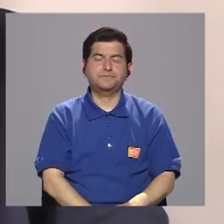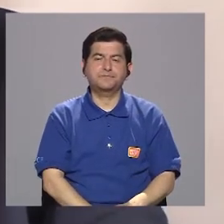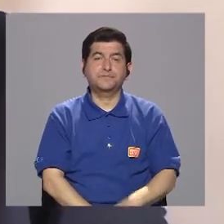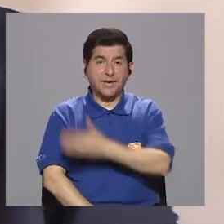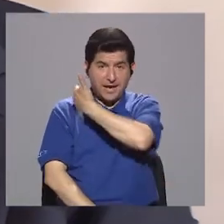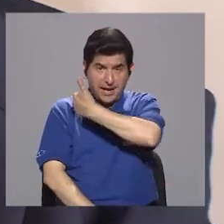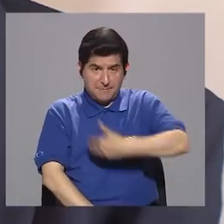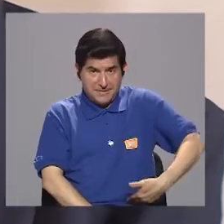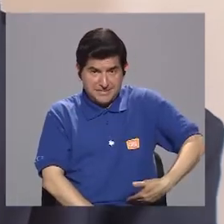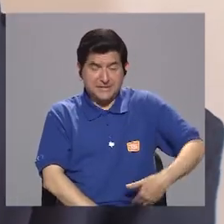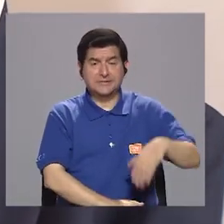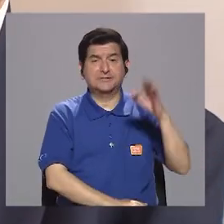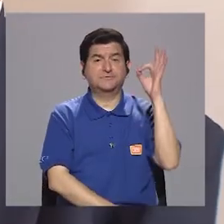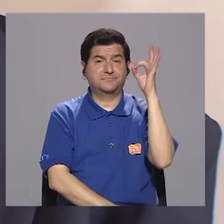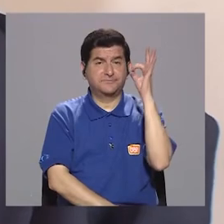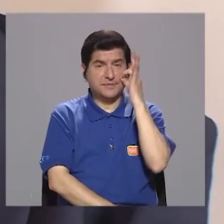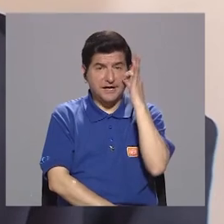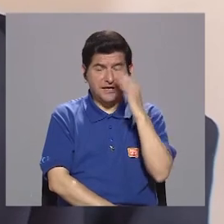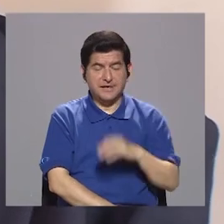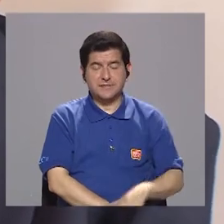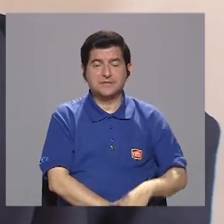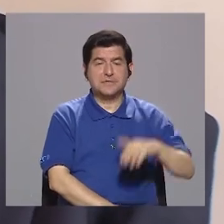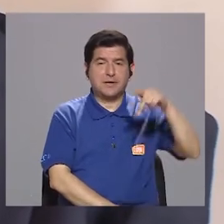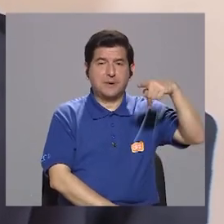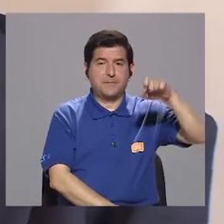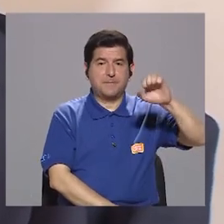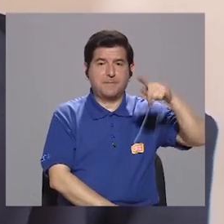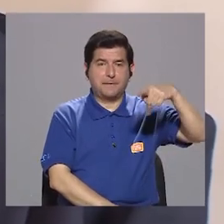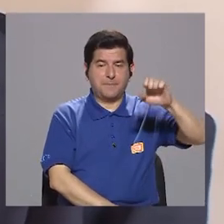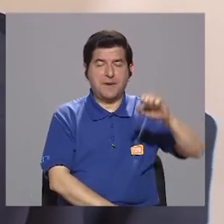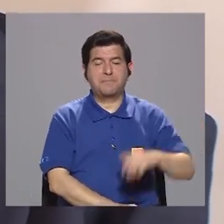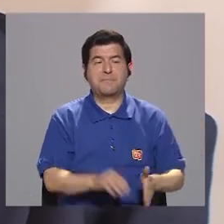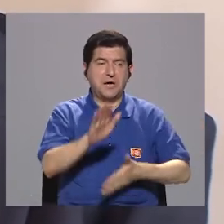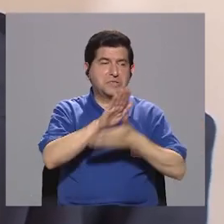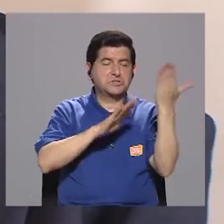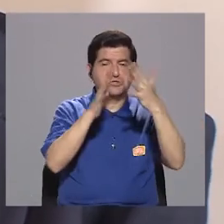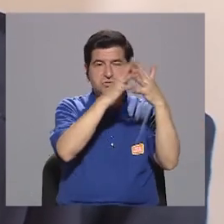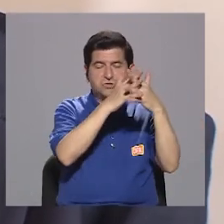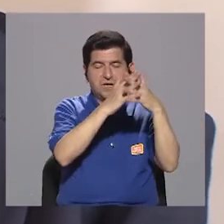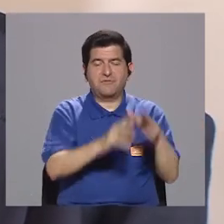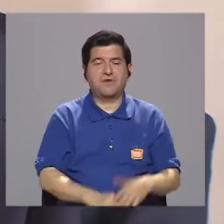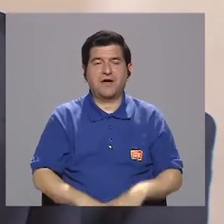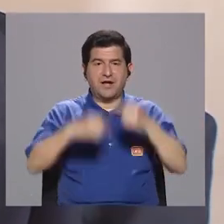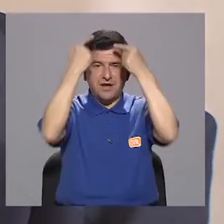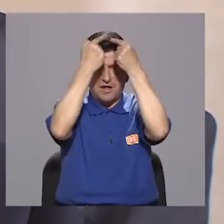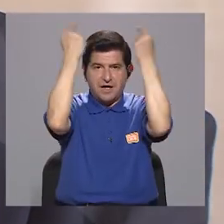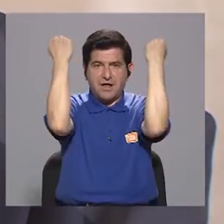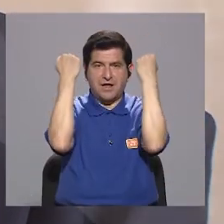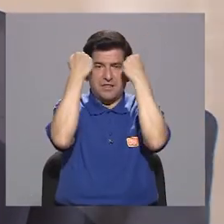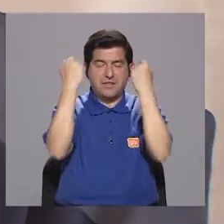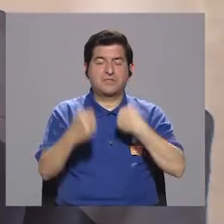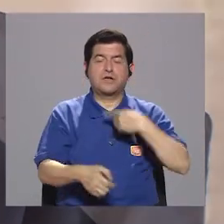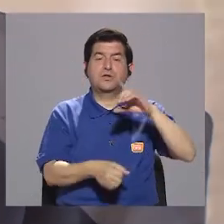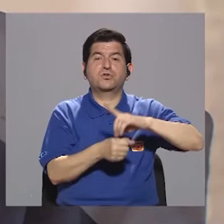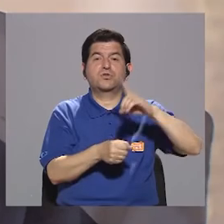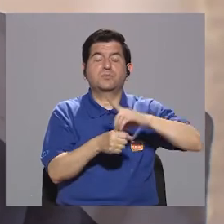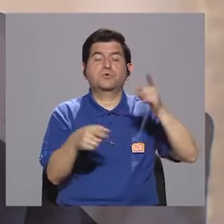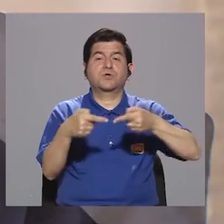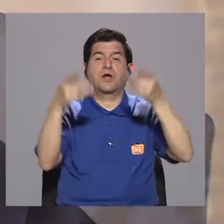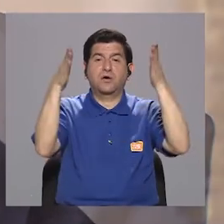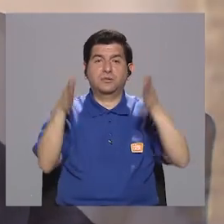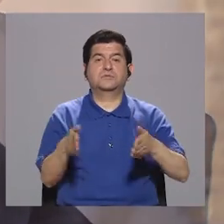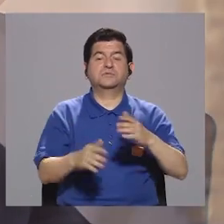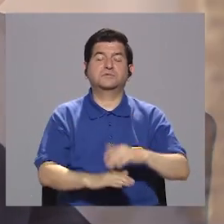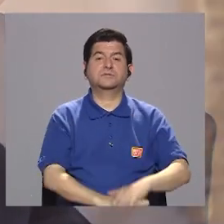Cuando el presidente Figueres, don Pepe, inventó irse para Estados Unidos a Disney World, yo era diputado de